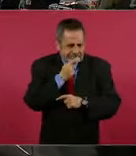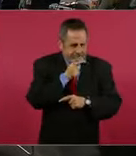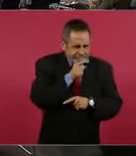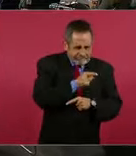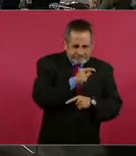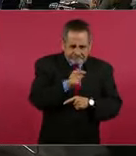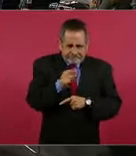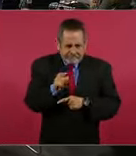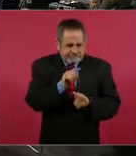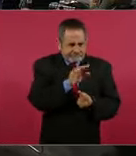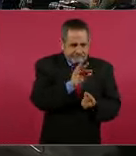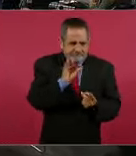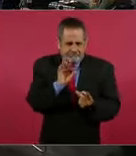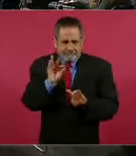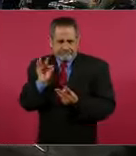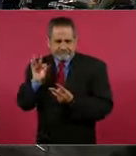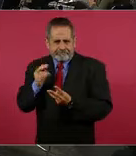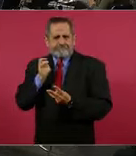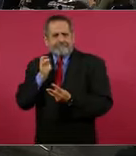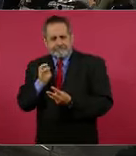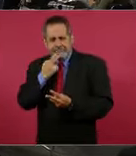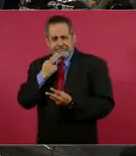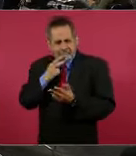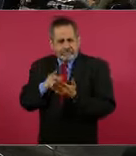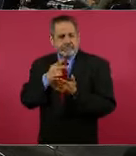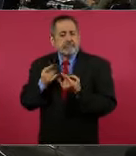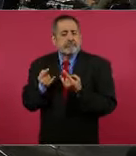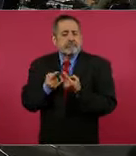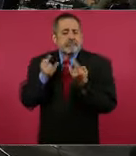empezar por nuestra historia.